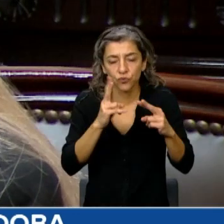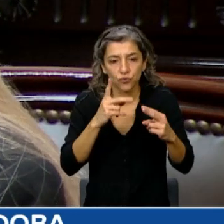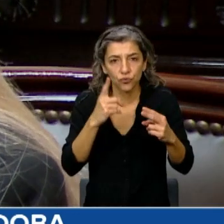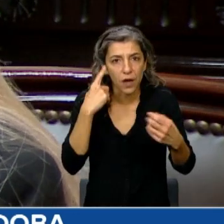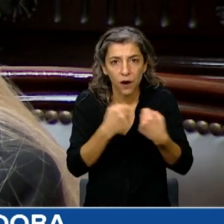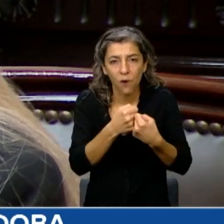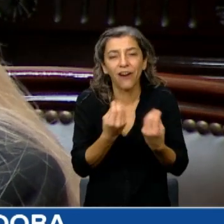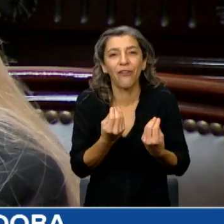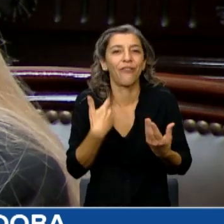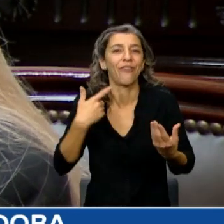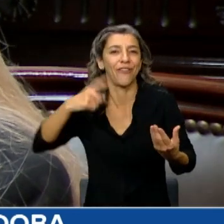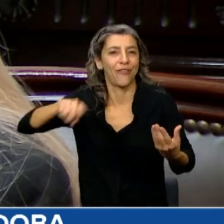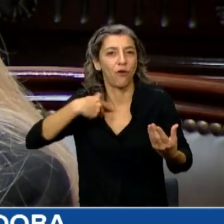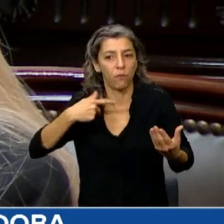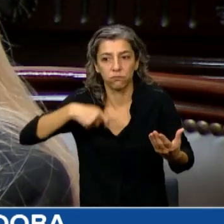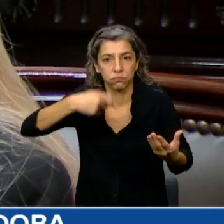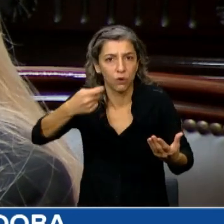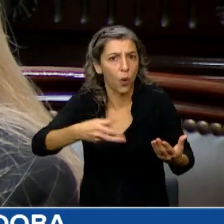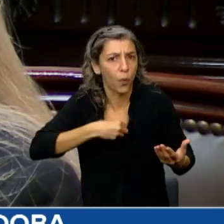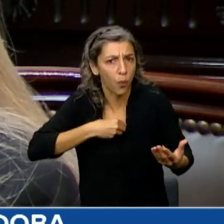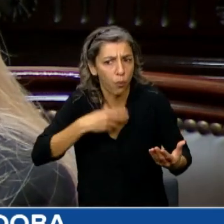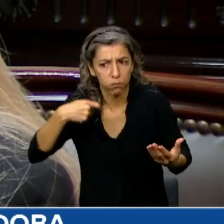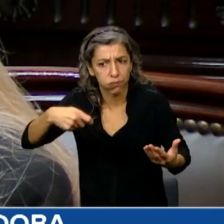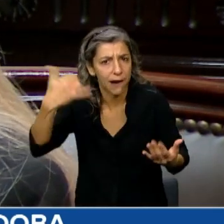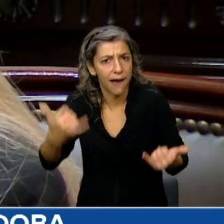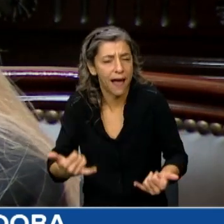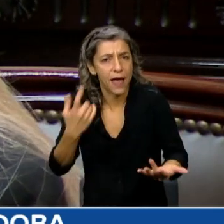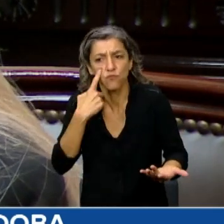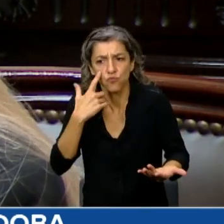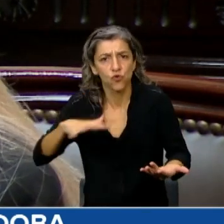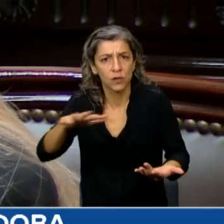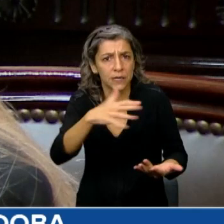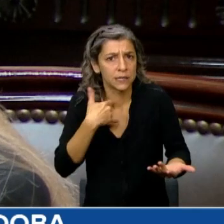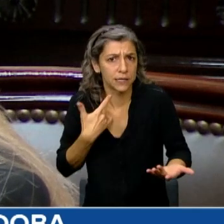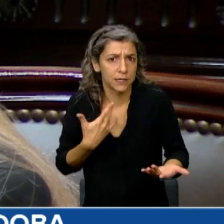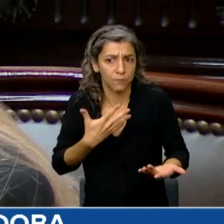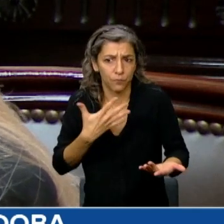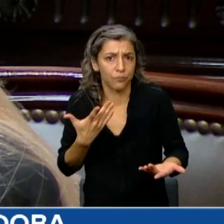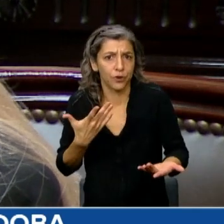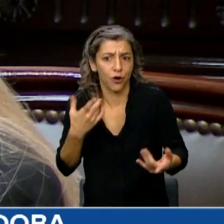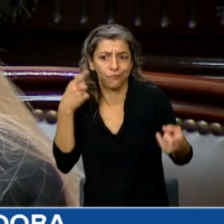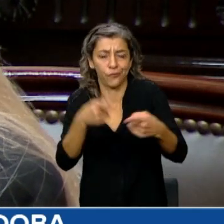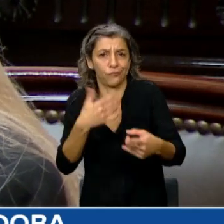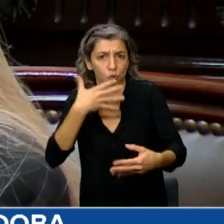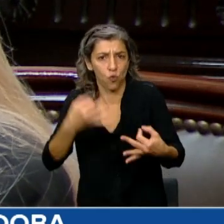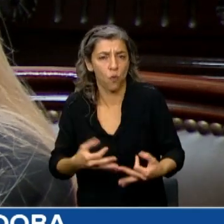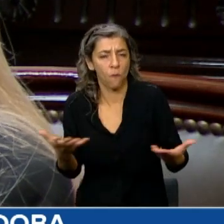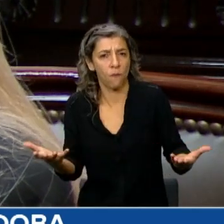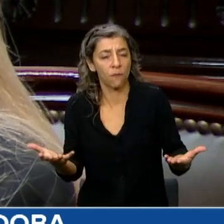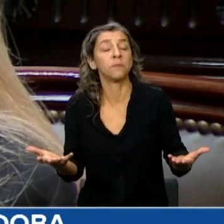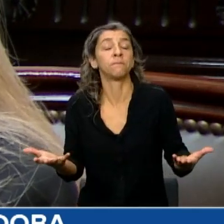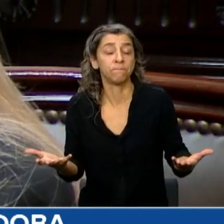cumplir. Porque la verdad que la voluntad de los municipios era poder cumplir con su obligación,